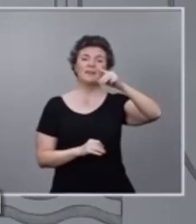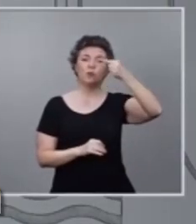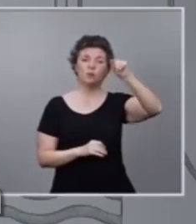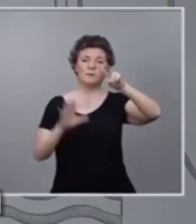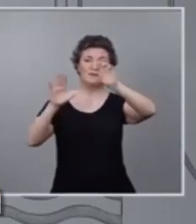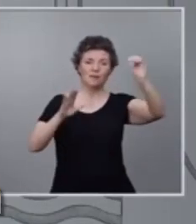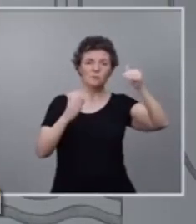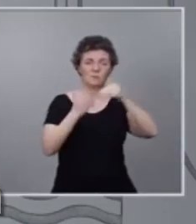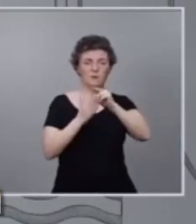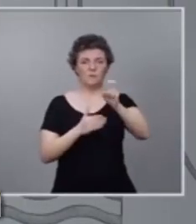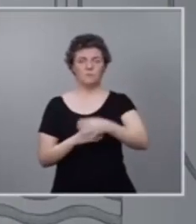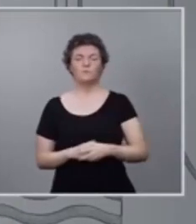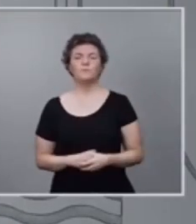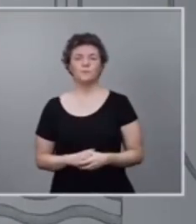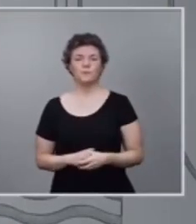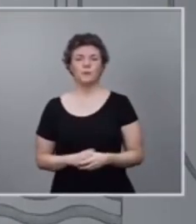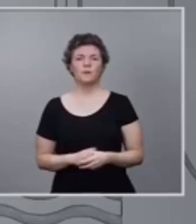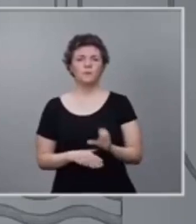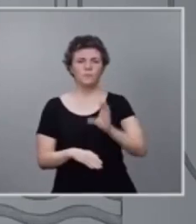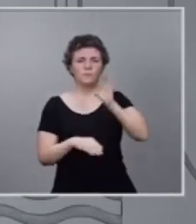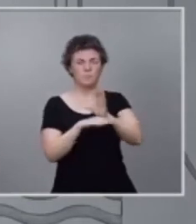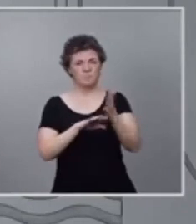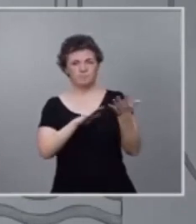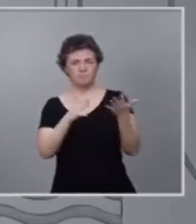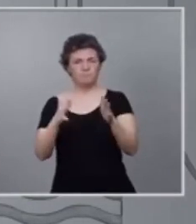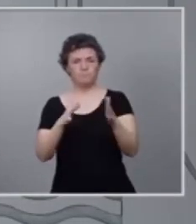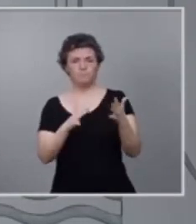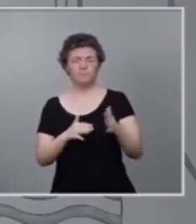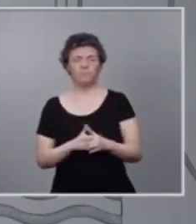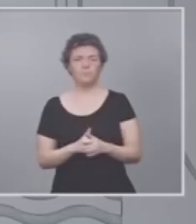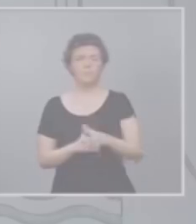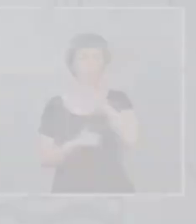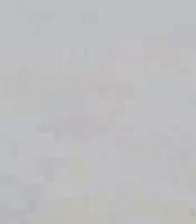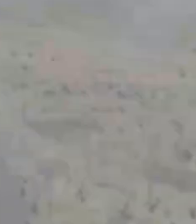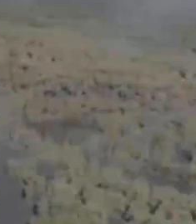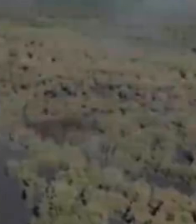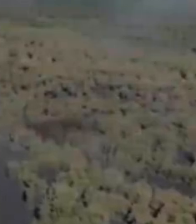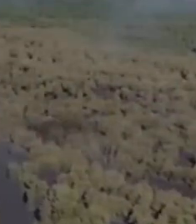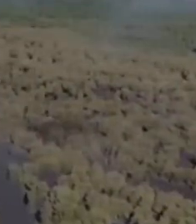213.763.000 euros. Es un importe estimado, porque obviamente todavía no se ha.